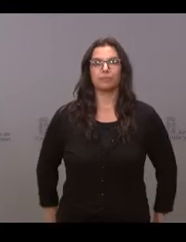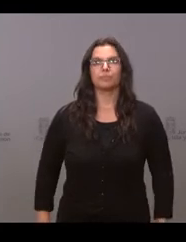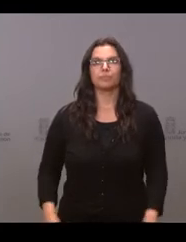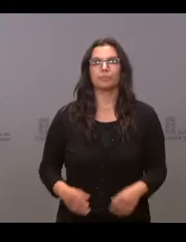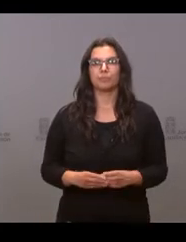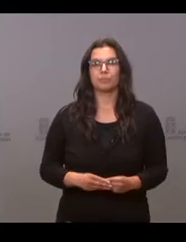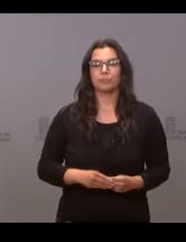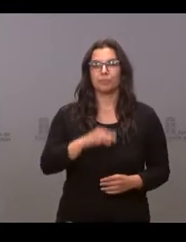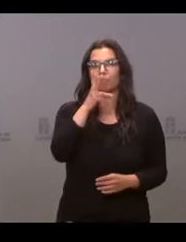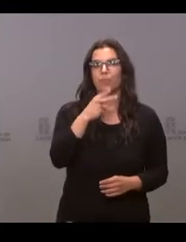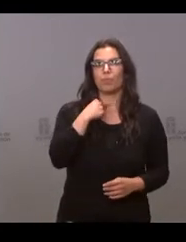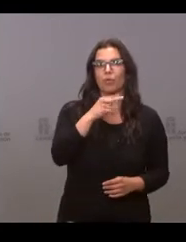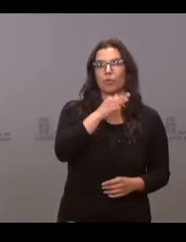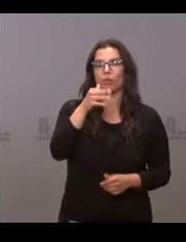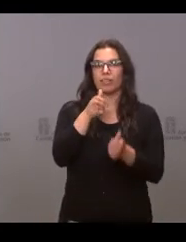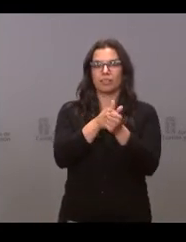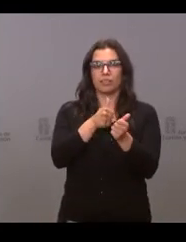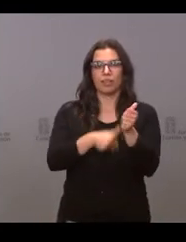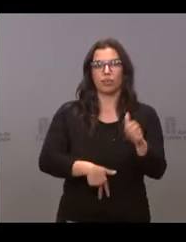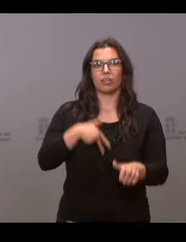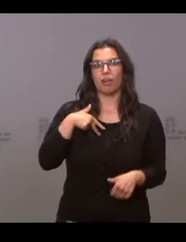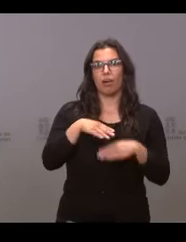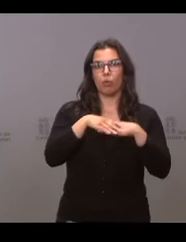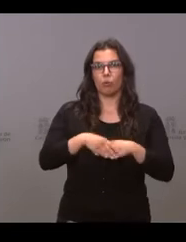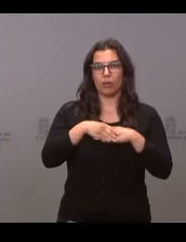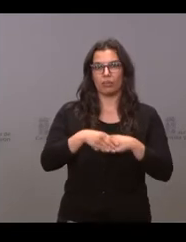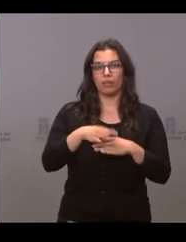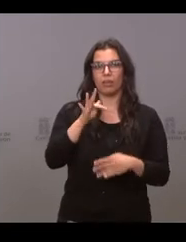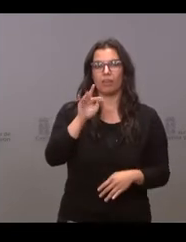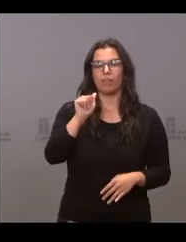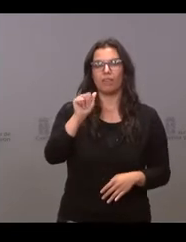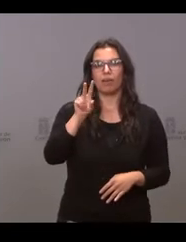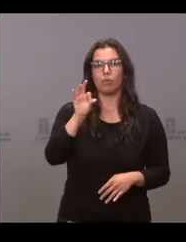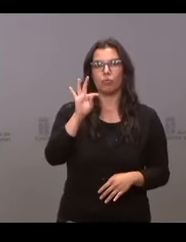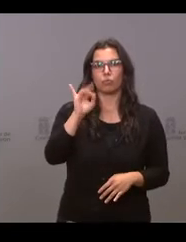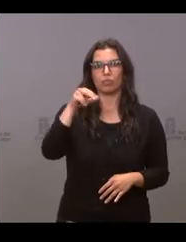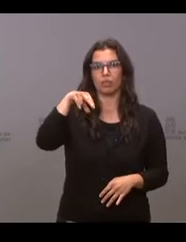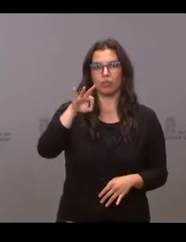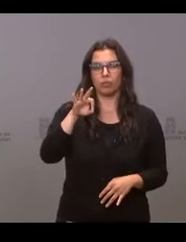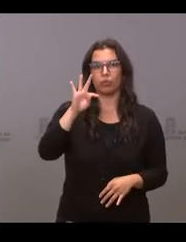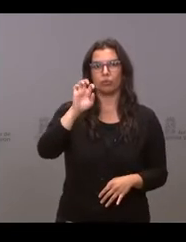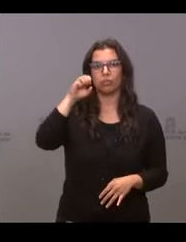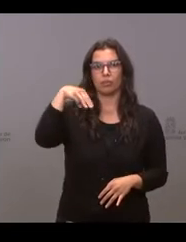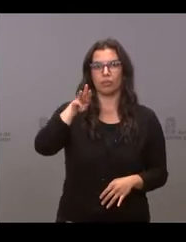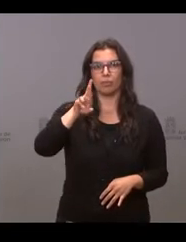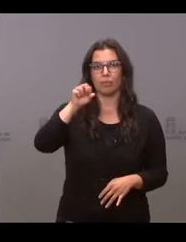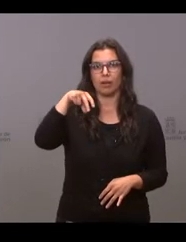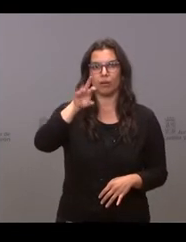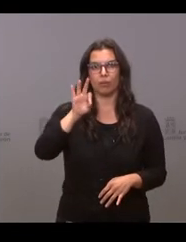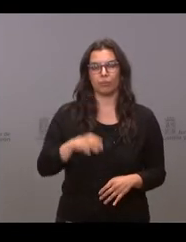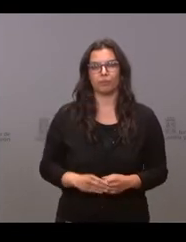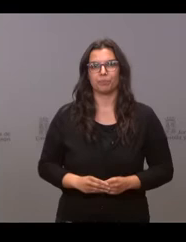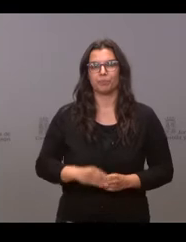tiene la palabra el secretario general de ugt don faustino temprano vergara bien buenos